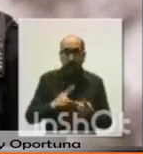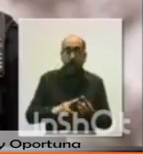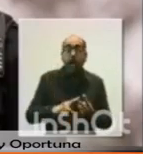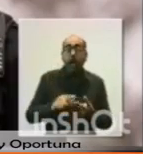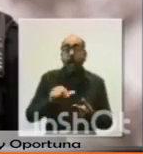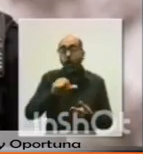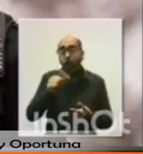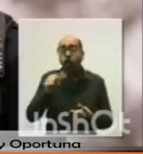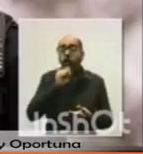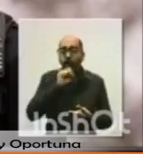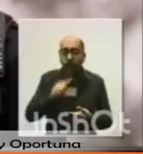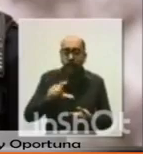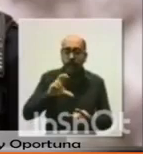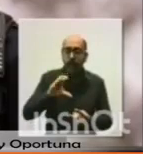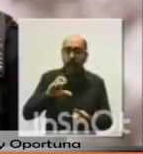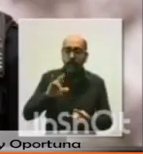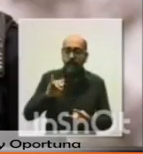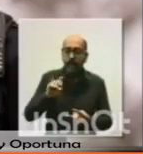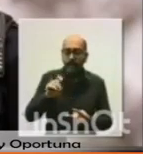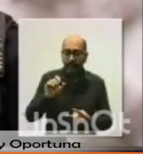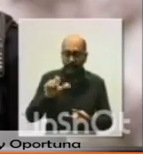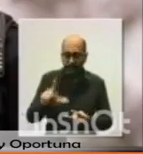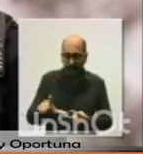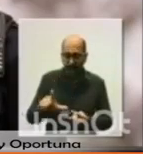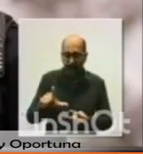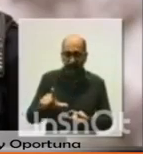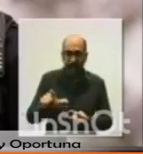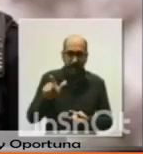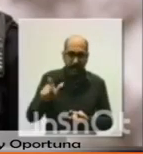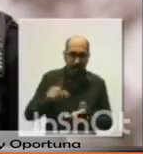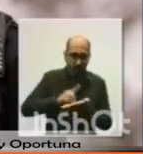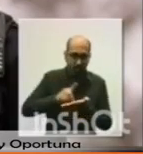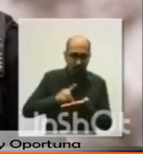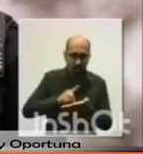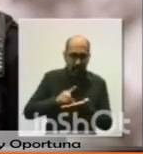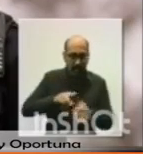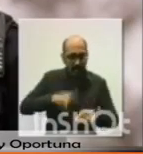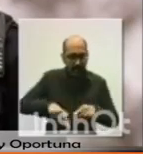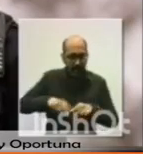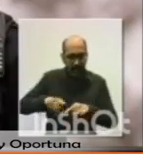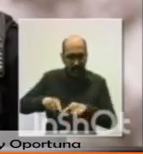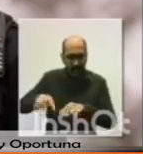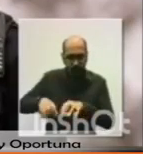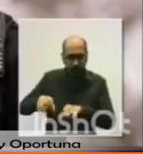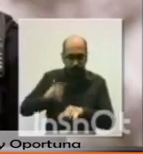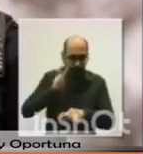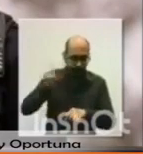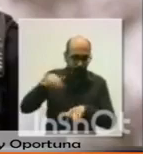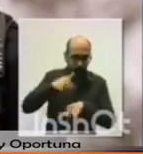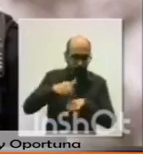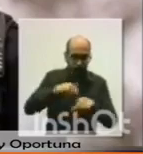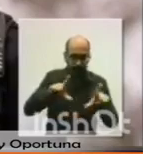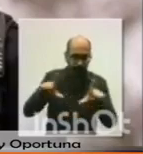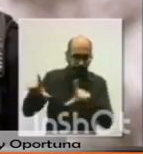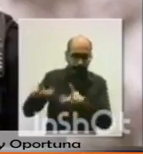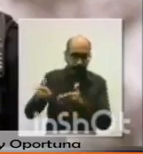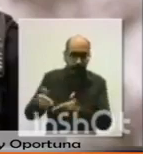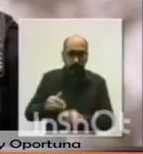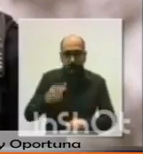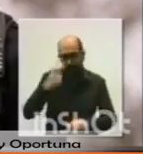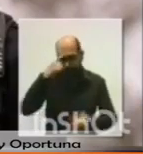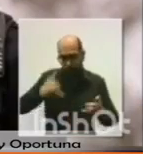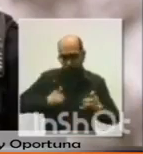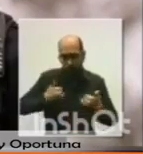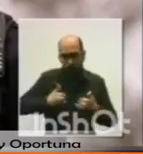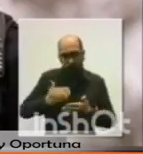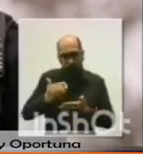2.138 kilogramos de cristal, droga que se ha sacado de las calles para evitar que llegue a nuestros jóvenes. Asimismo, la